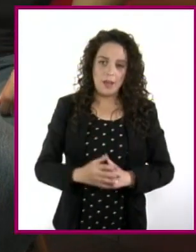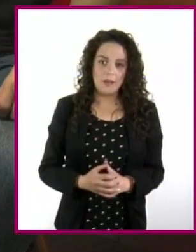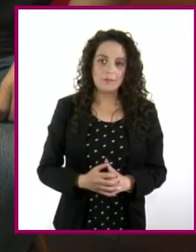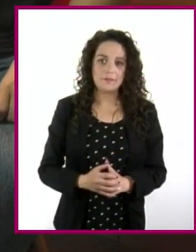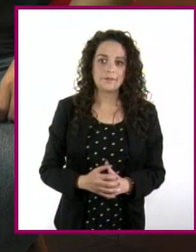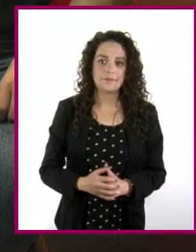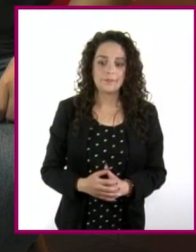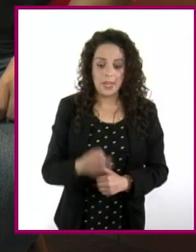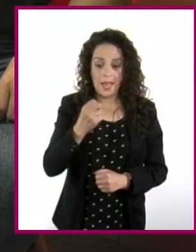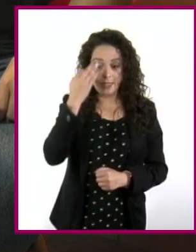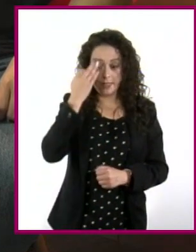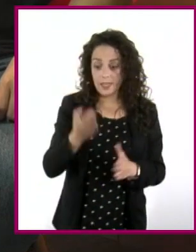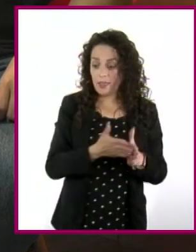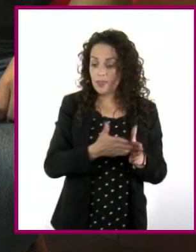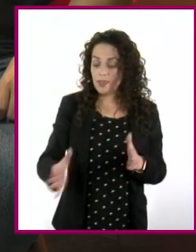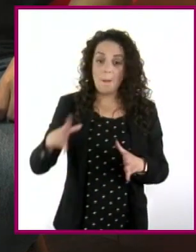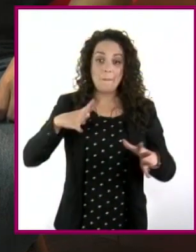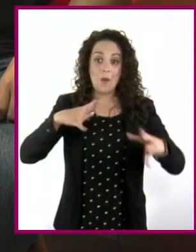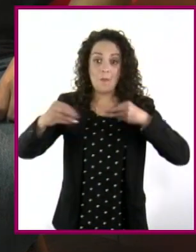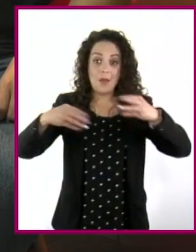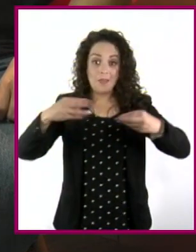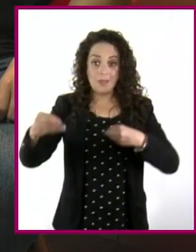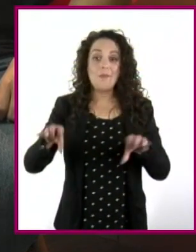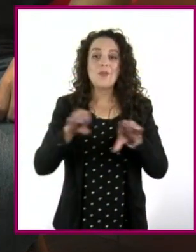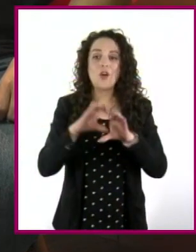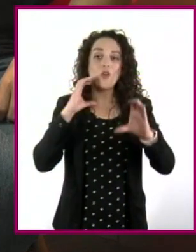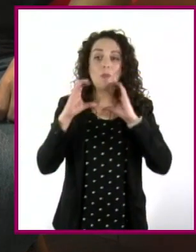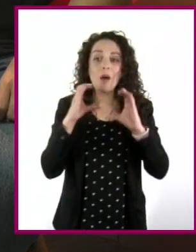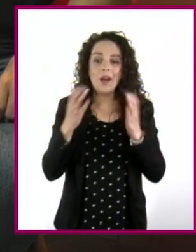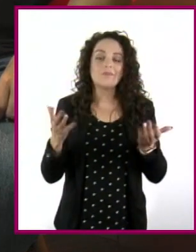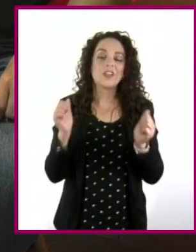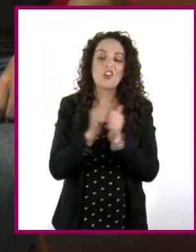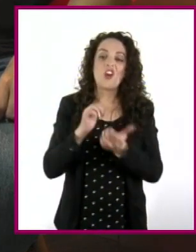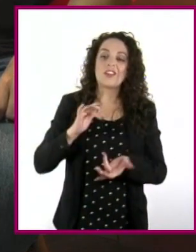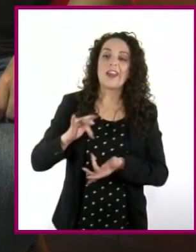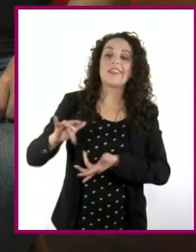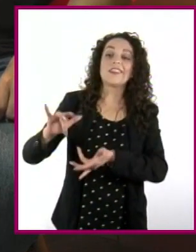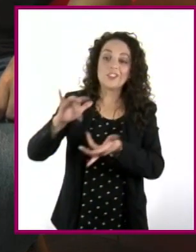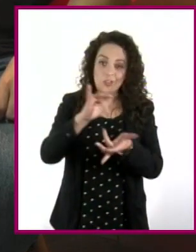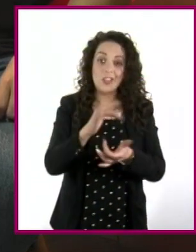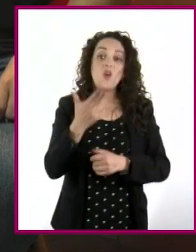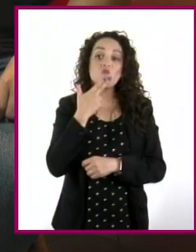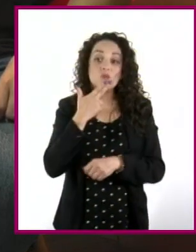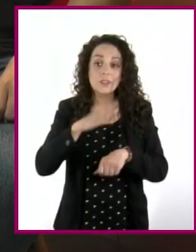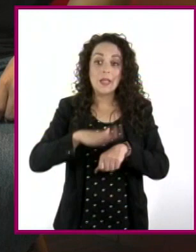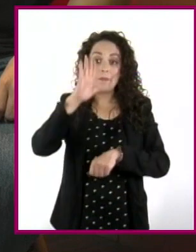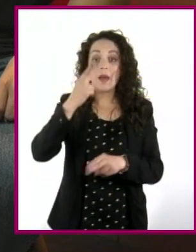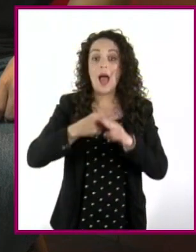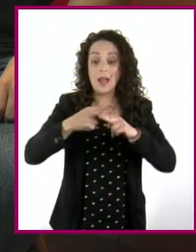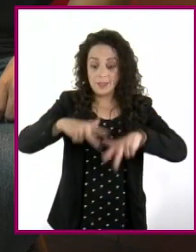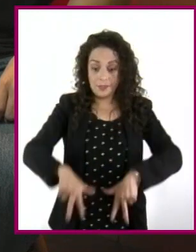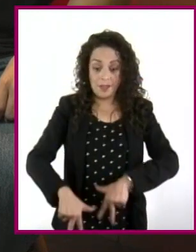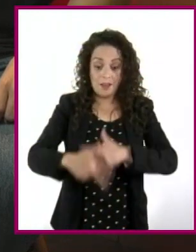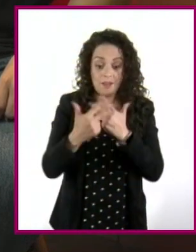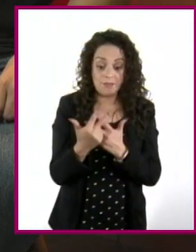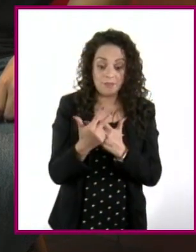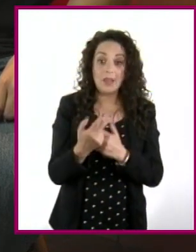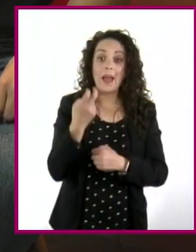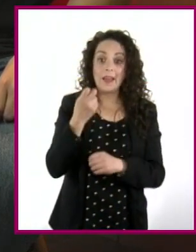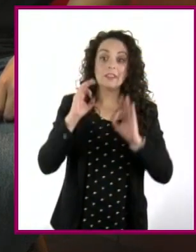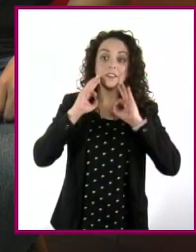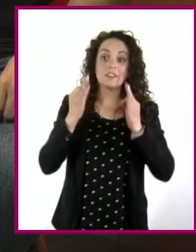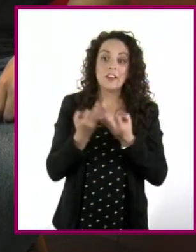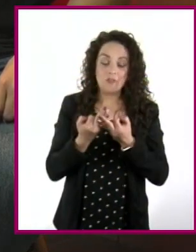En esta época de pandemia nos comunicamos más a través de redes sociales. Incluso las videoconferencias se han convertido en la alternativa